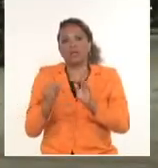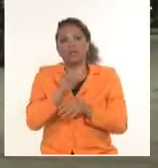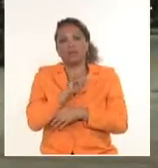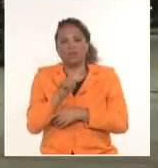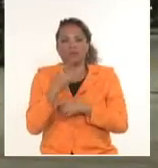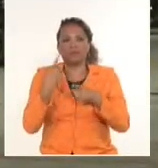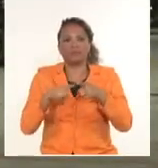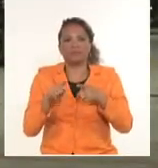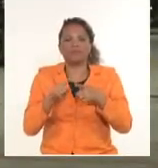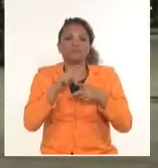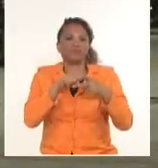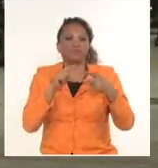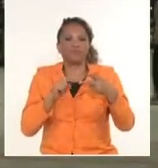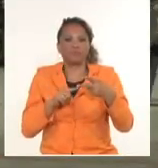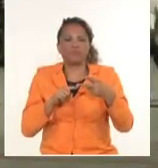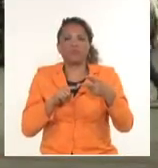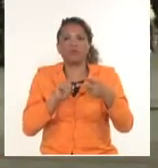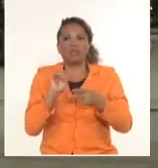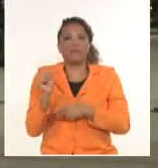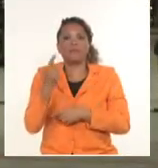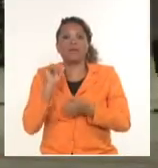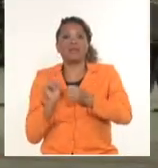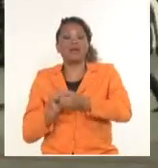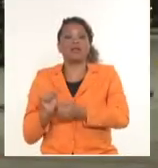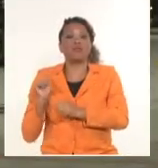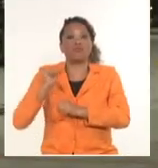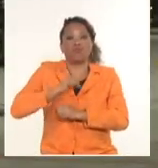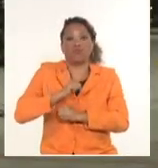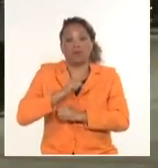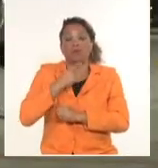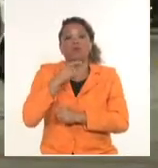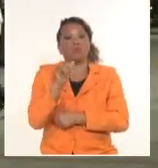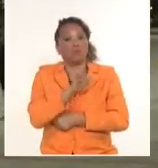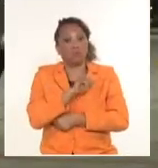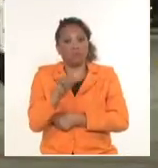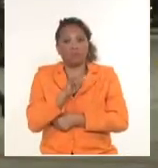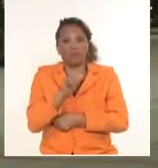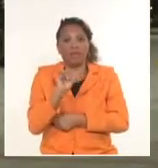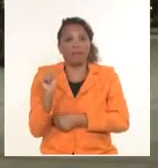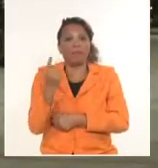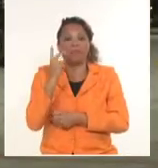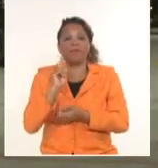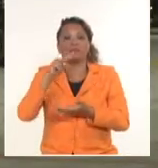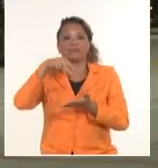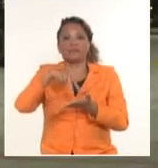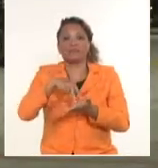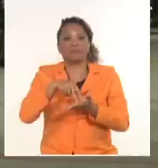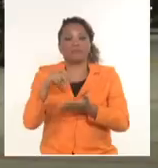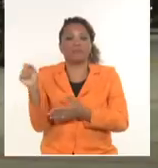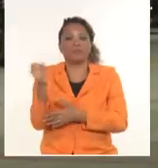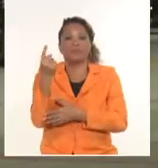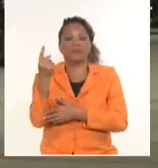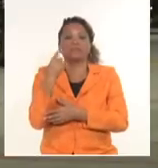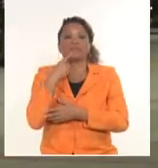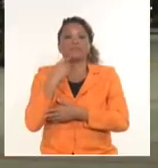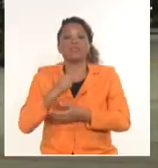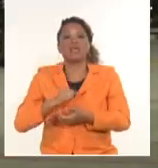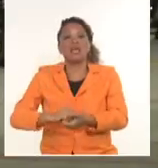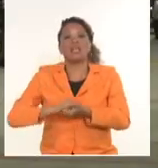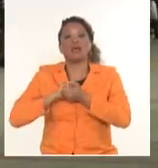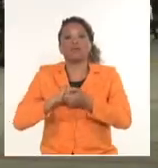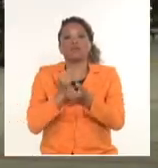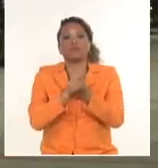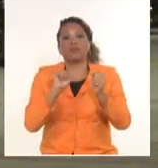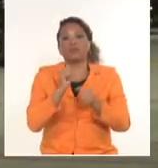Guzmán y Melaimi Marín, primeras 2 luchadoras en subir un podio de premiaciones en unos Juegos Olímpicos, la lucha libre femenina cubana de 2-2,